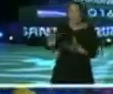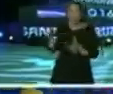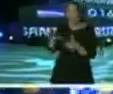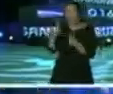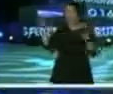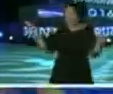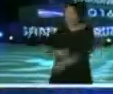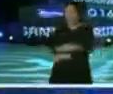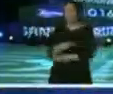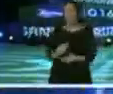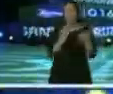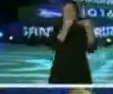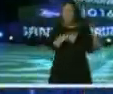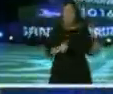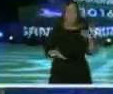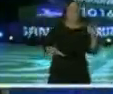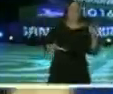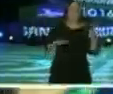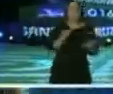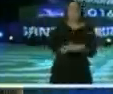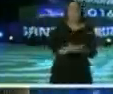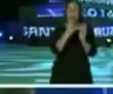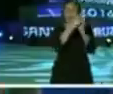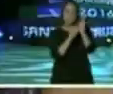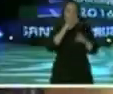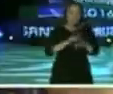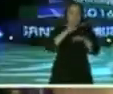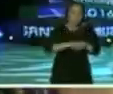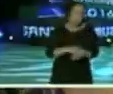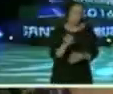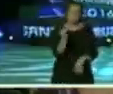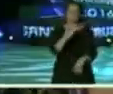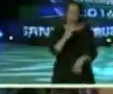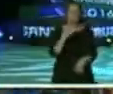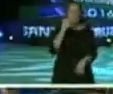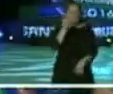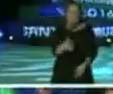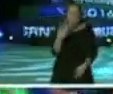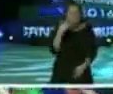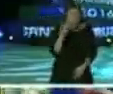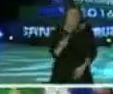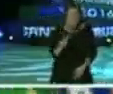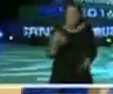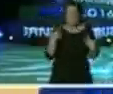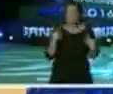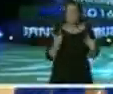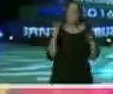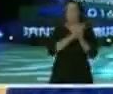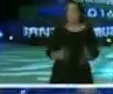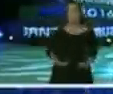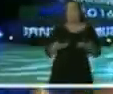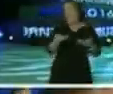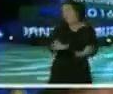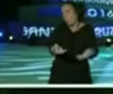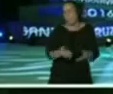A un festival no te pido que cumplas mis requisitos, a que veamos jodido, lo ayudo en un momentito,